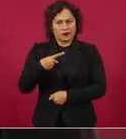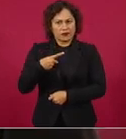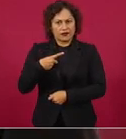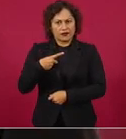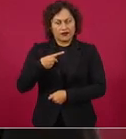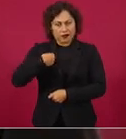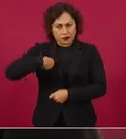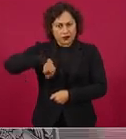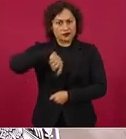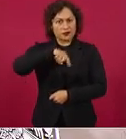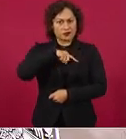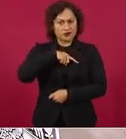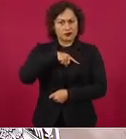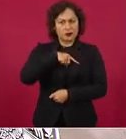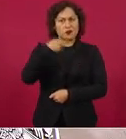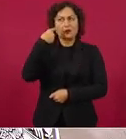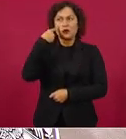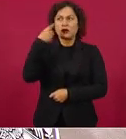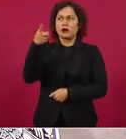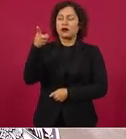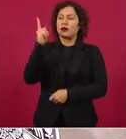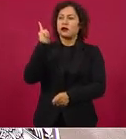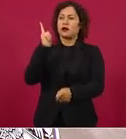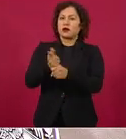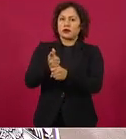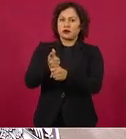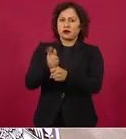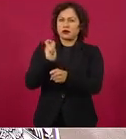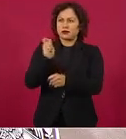el que durante todo el periodo neoliberal